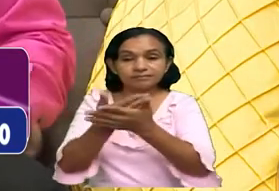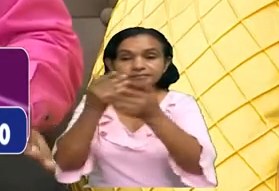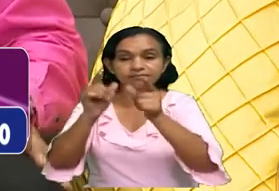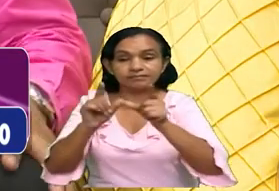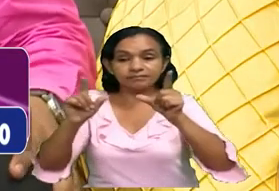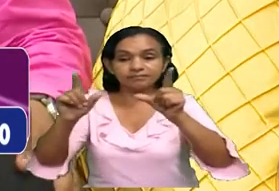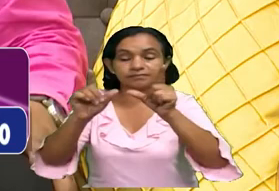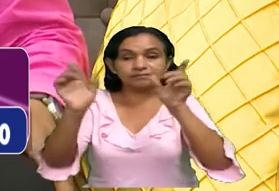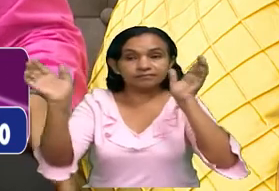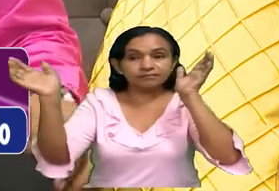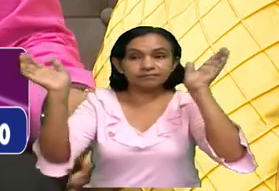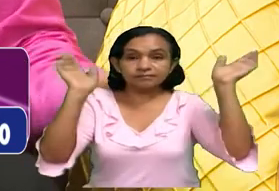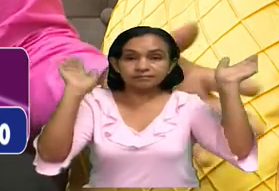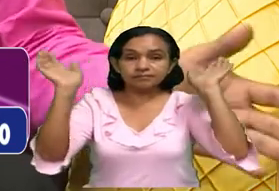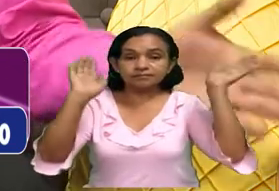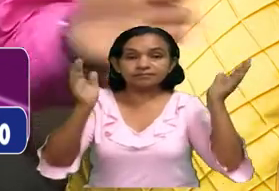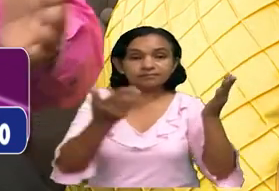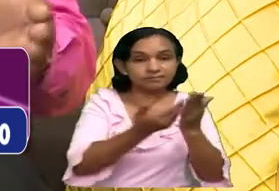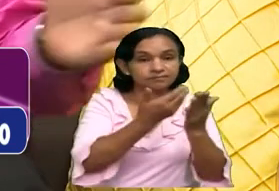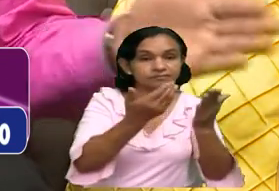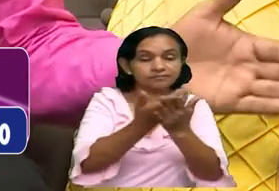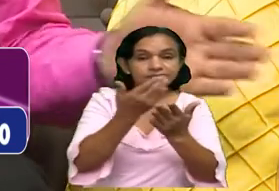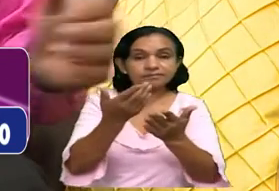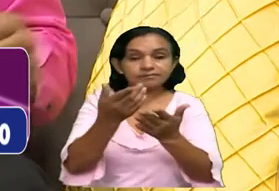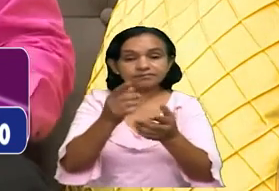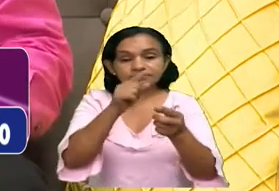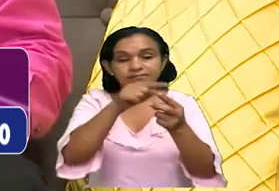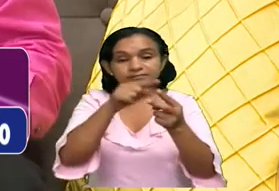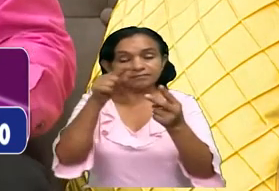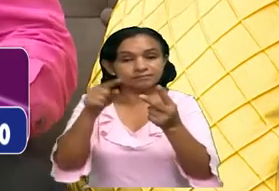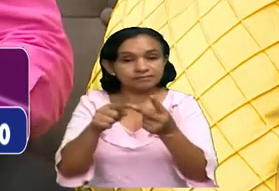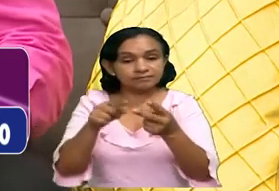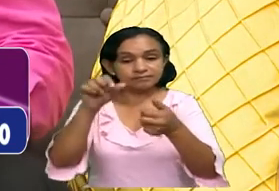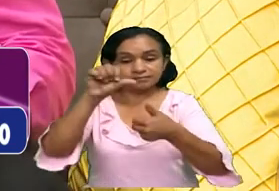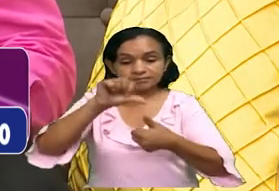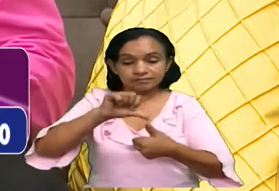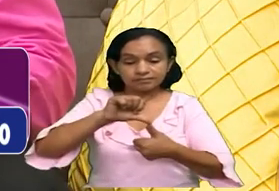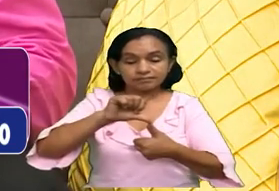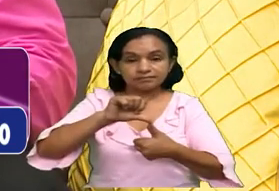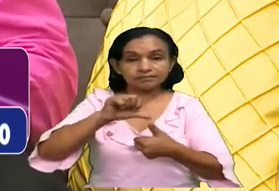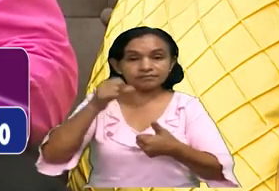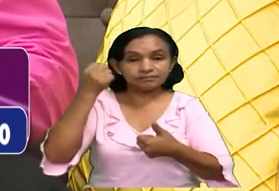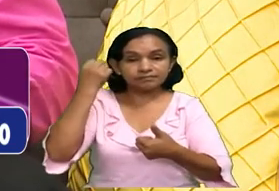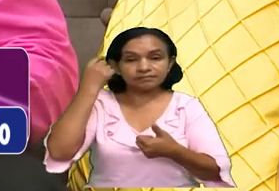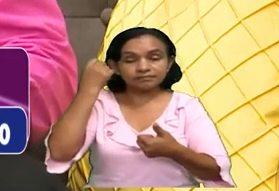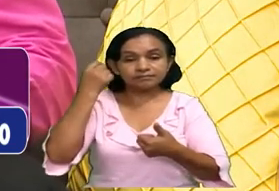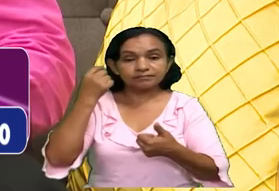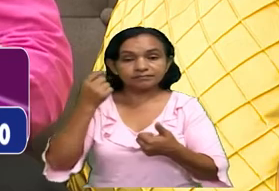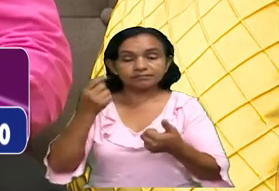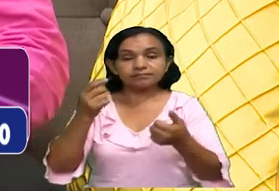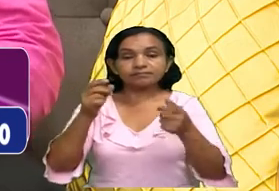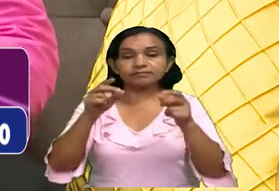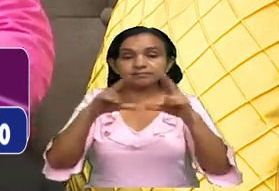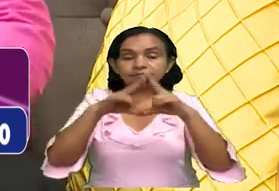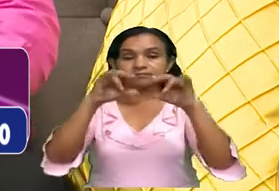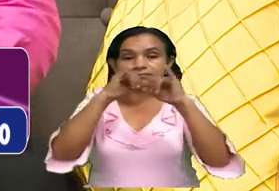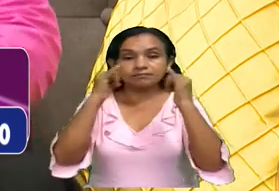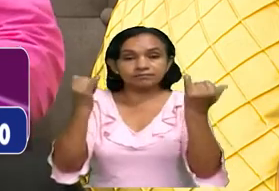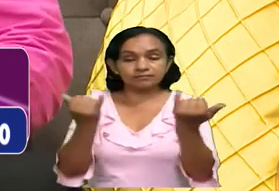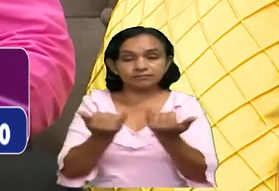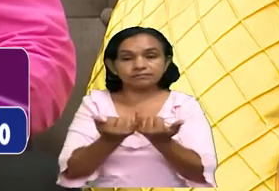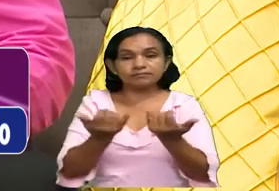de mercado, nuevos nichos de mercado, mencionaba uno o dos de Centroamérica, pero también entendemos que Nicaragua a nivel internacional no es fijador de